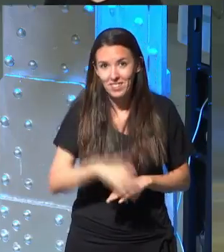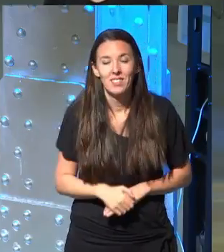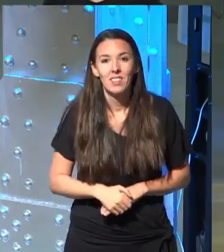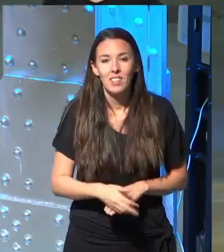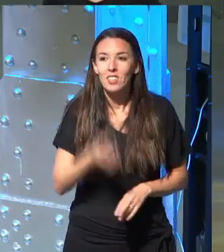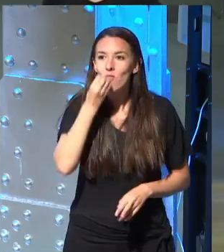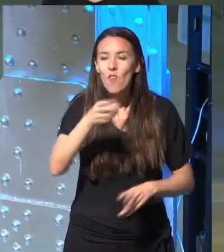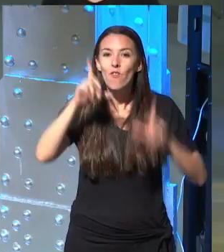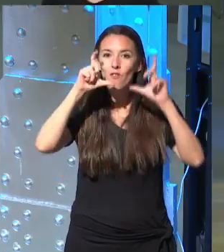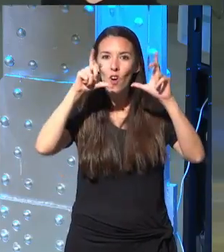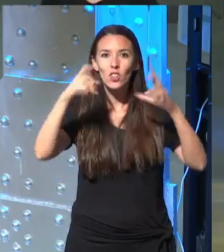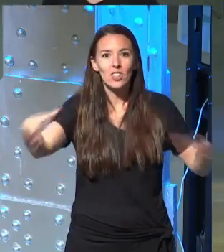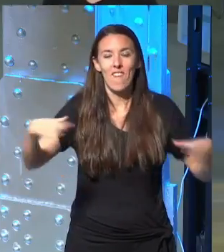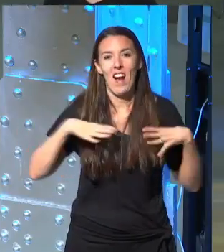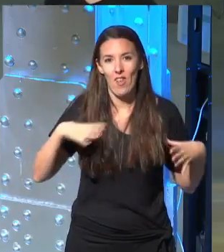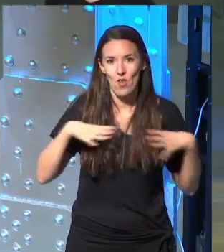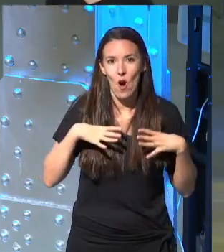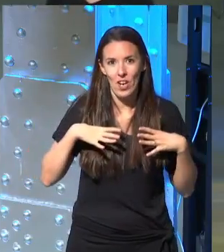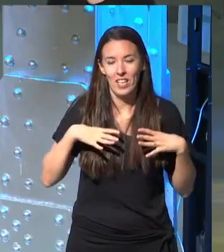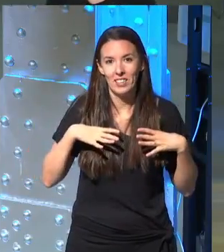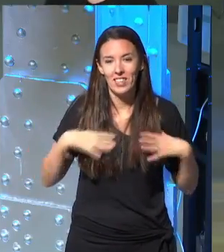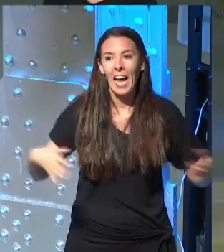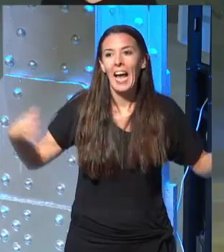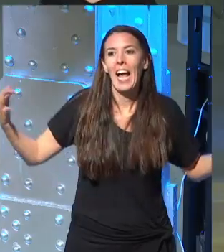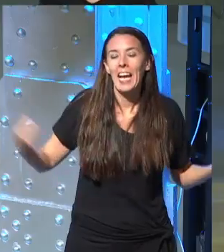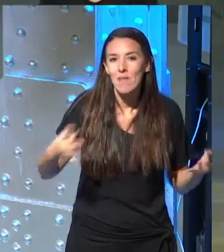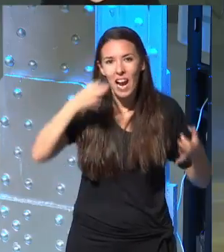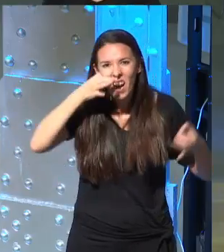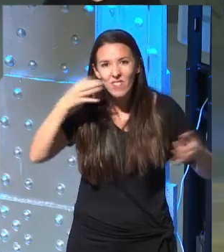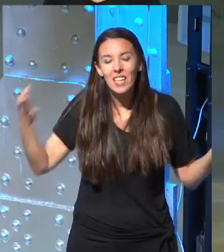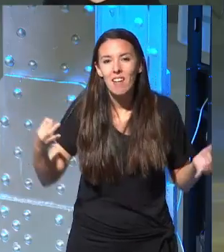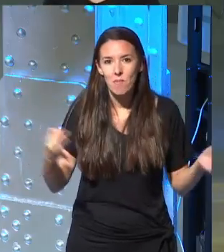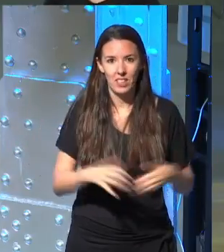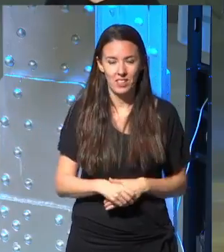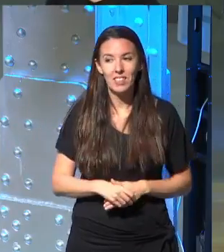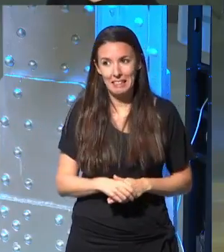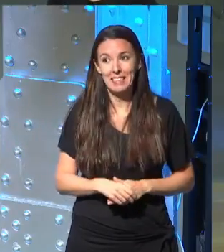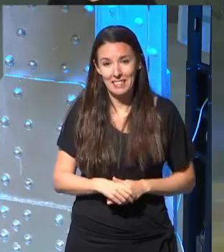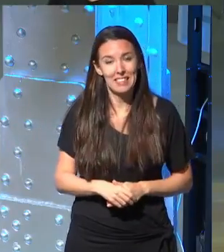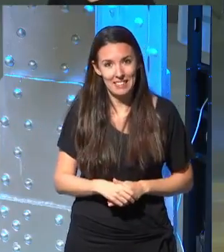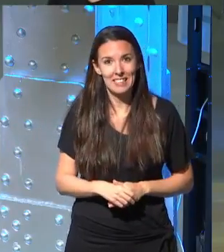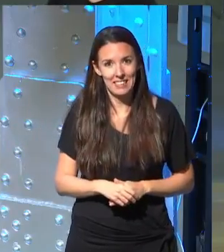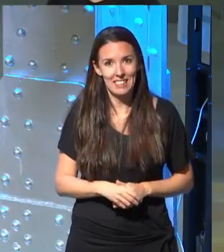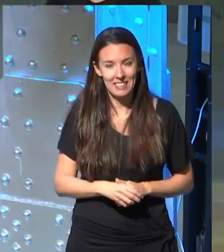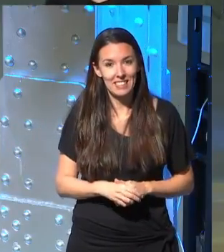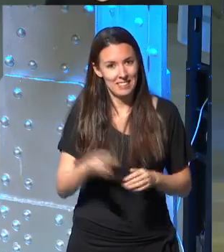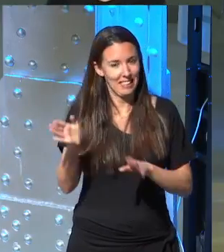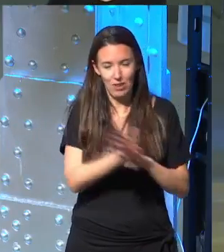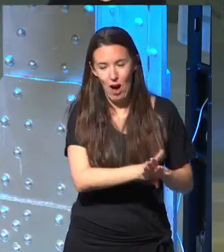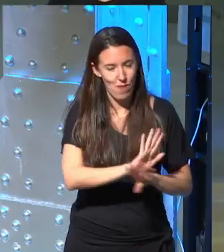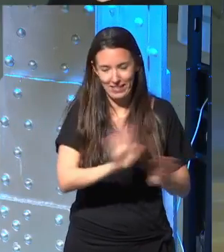fotos de las vacaciones. A ver, las fotos de verdad, ¿no? ¿Qué pasó de verdad? Sí, se puede hacer otro hilo.